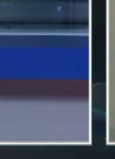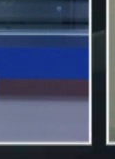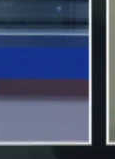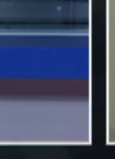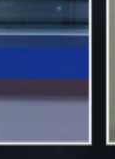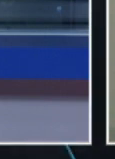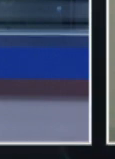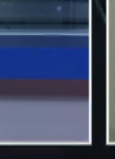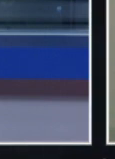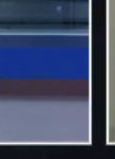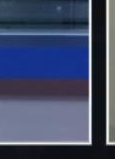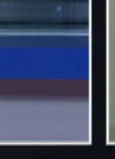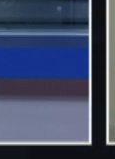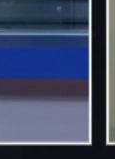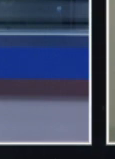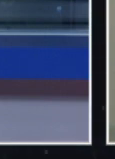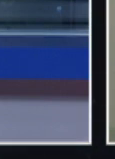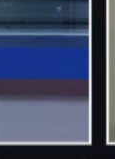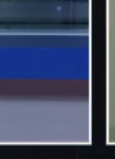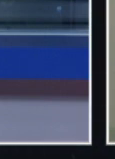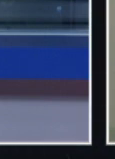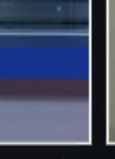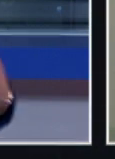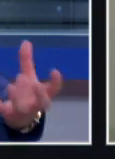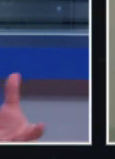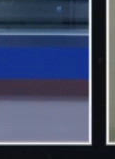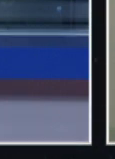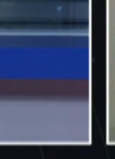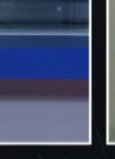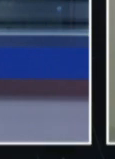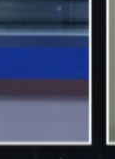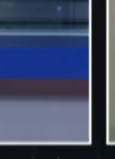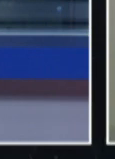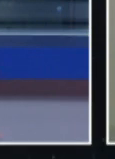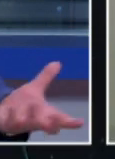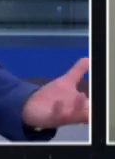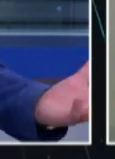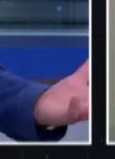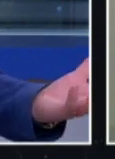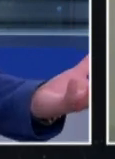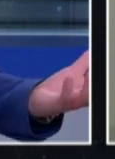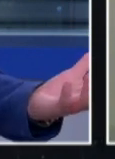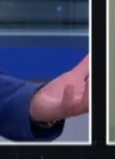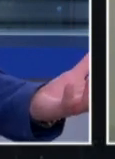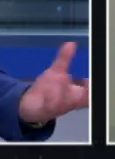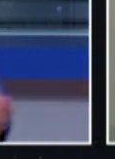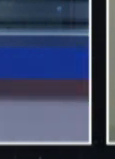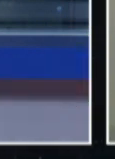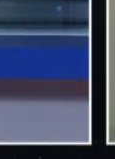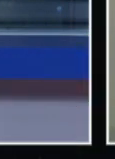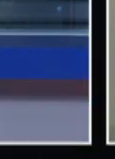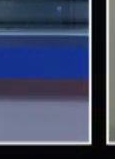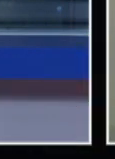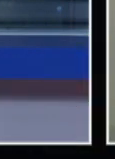tan factible es ahorita hacer este procedimiento en todas estas circunstancias? O sea, porque la verdad es que es muy difícil, ¿no? O